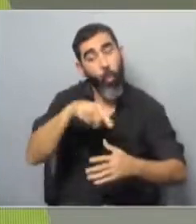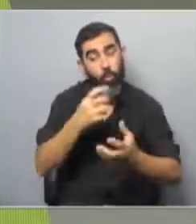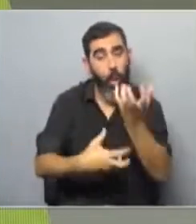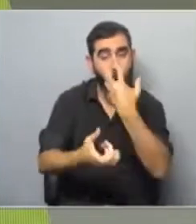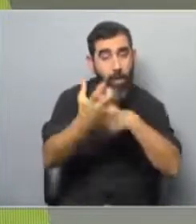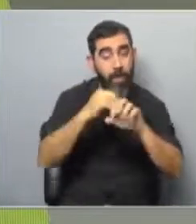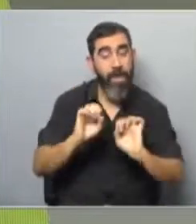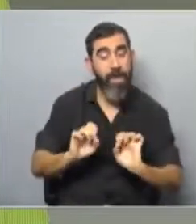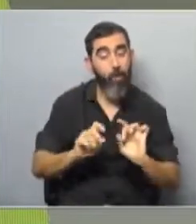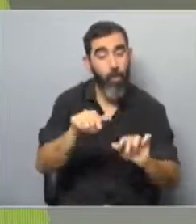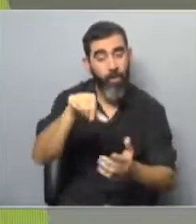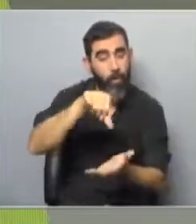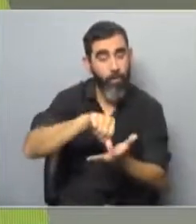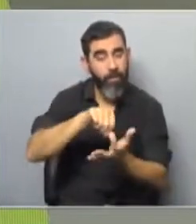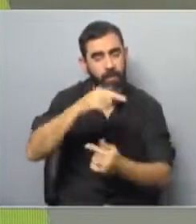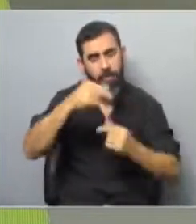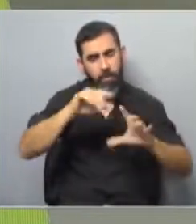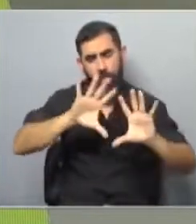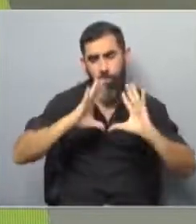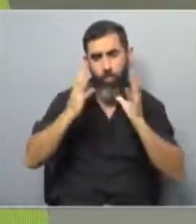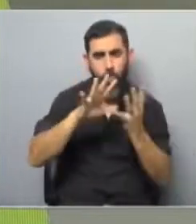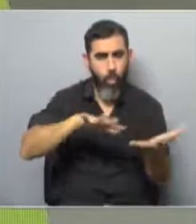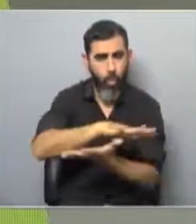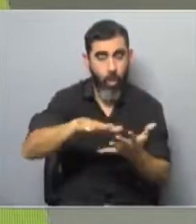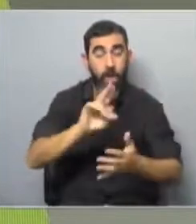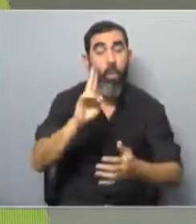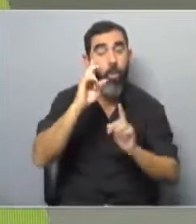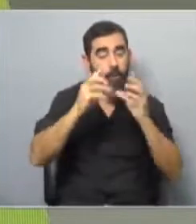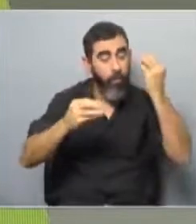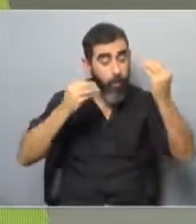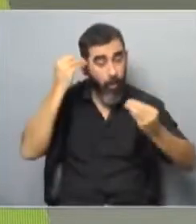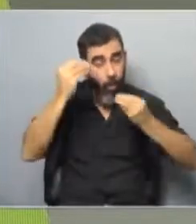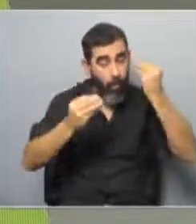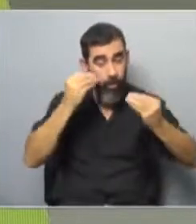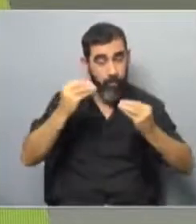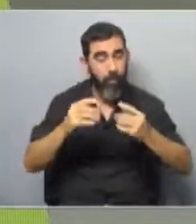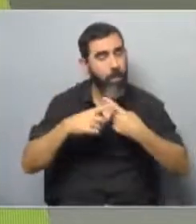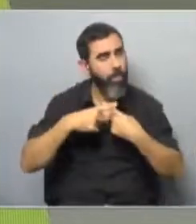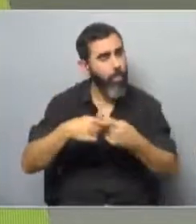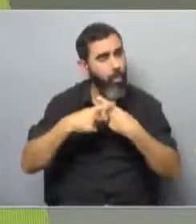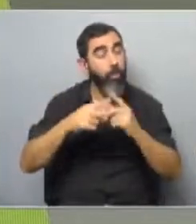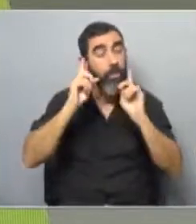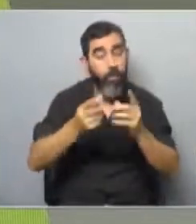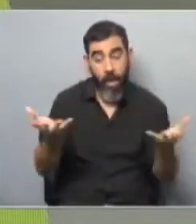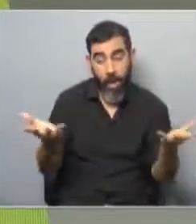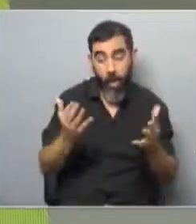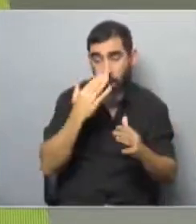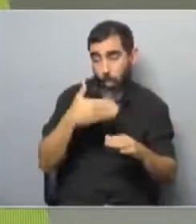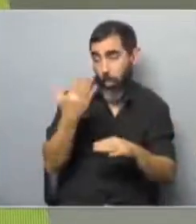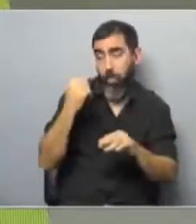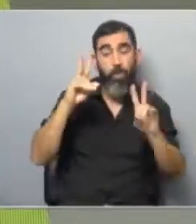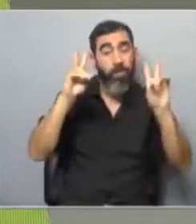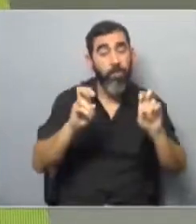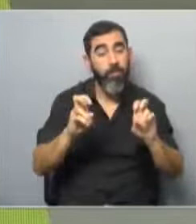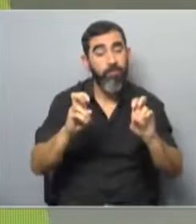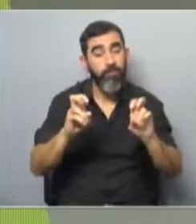especies autóctonas, insisto, en distintos lugares del mundo, y que en Uruguay es una preocupación seria que ha estado en discusión, incluso recientemente, por temas que tienen que